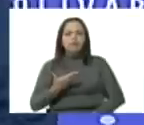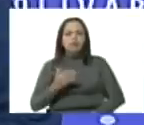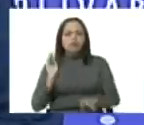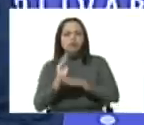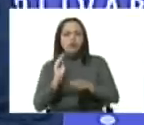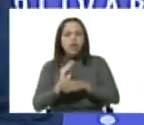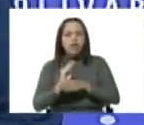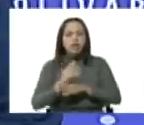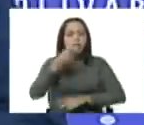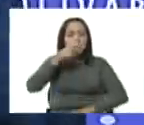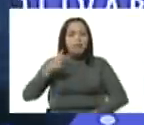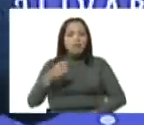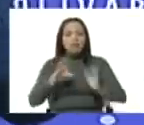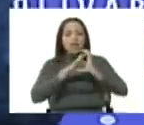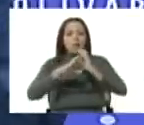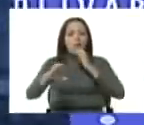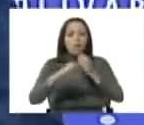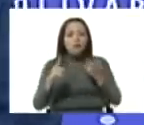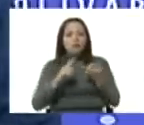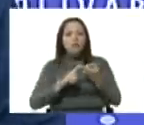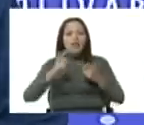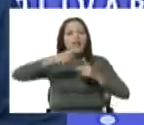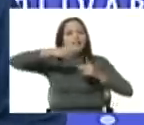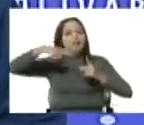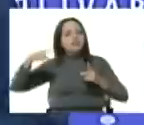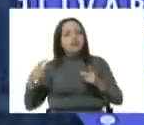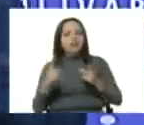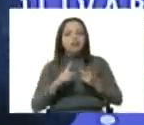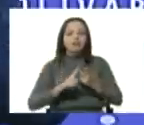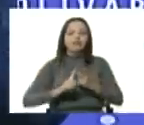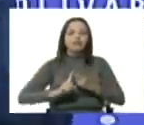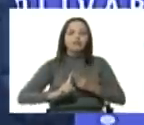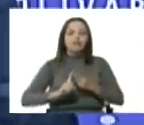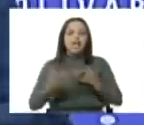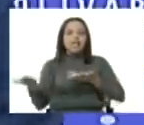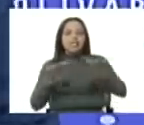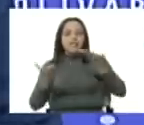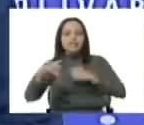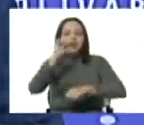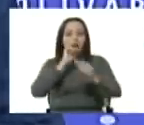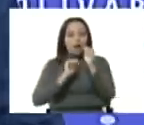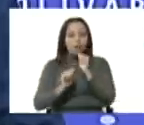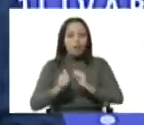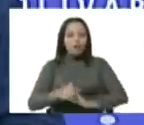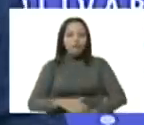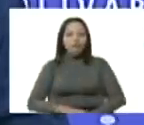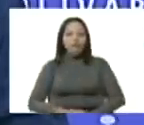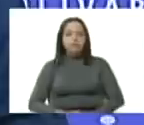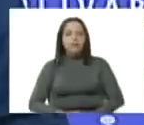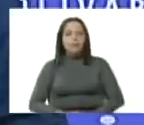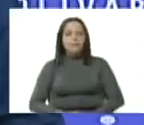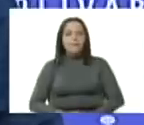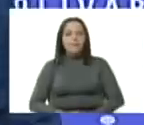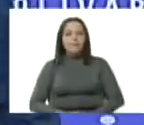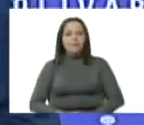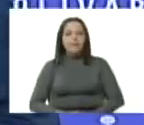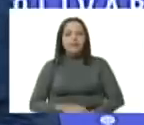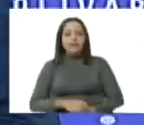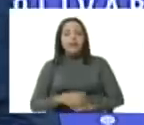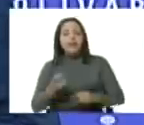transporte, su electricidad, su servicio de agua, el